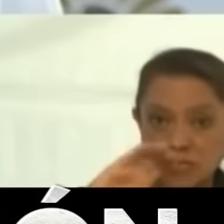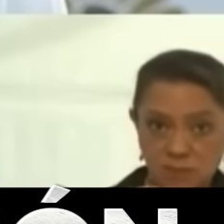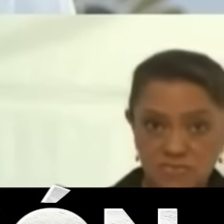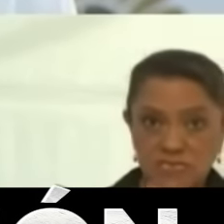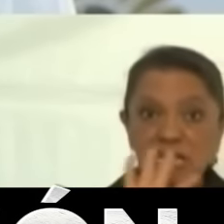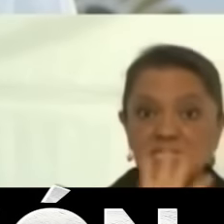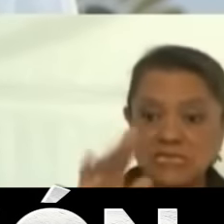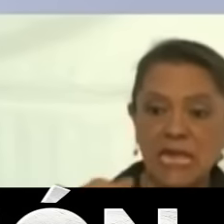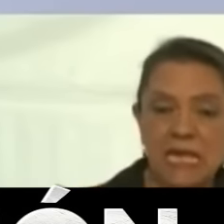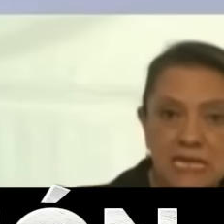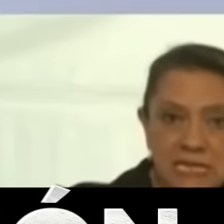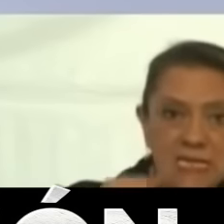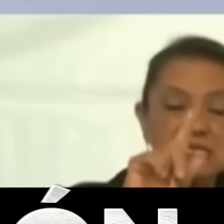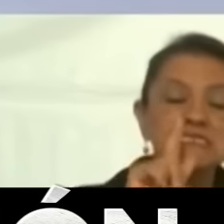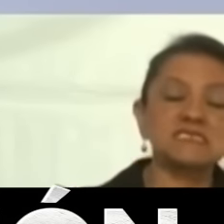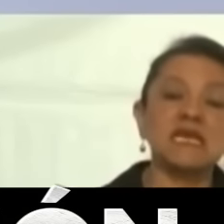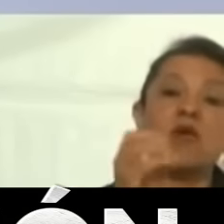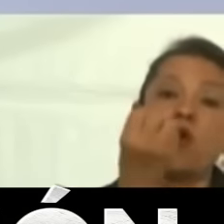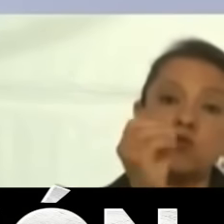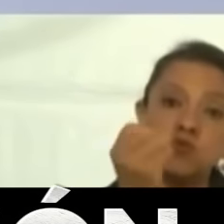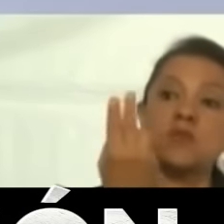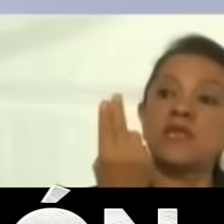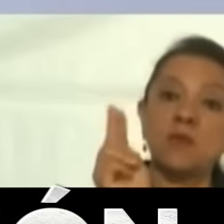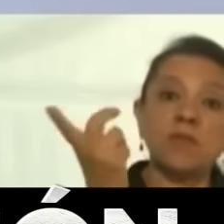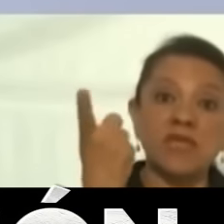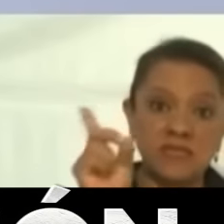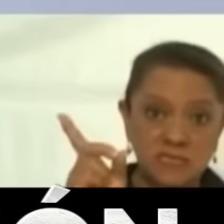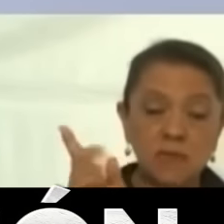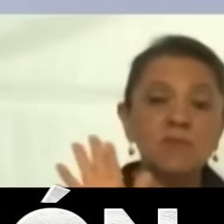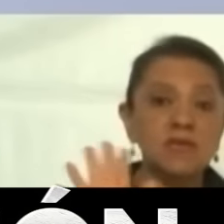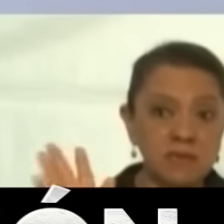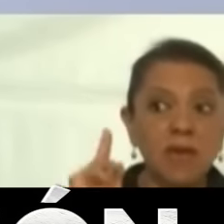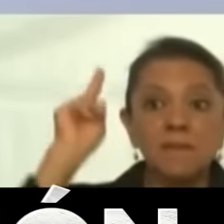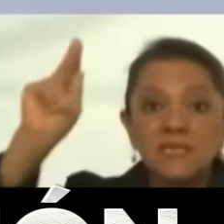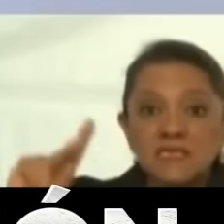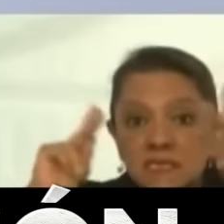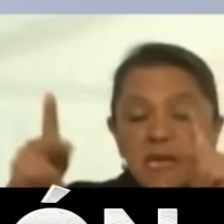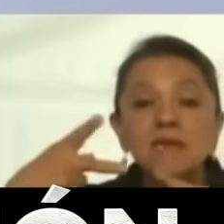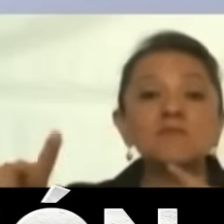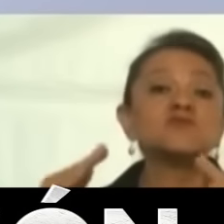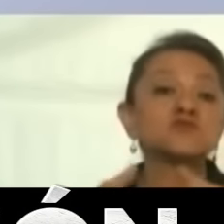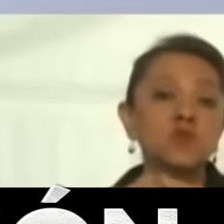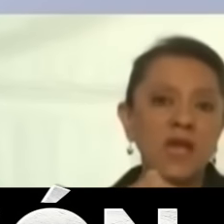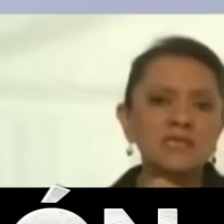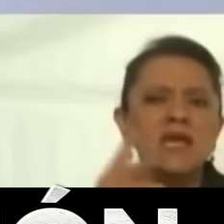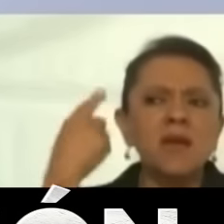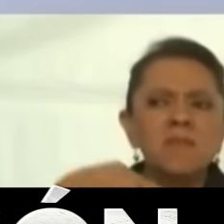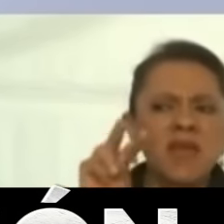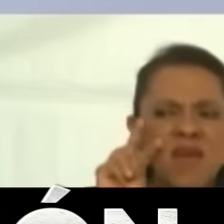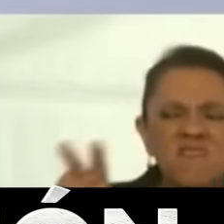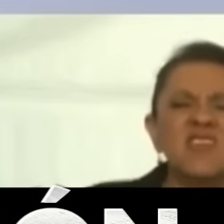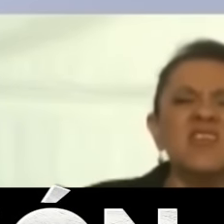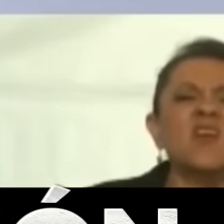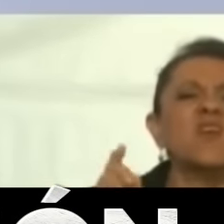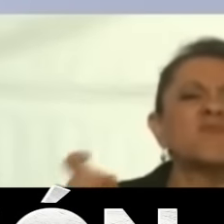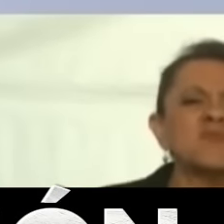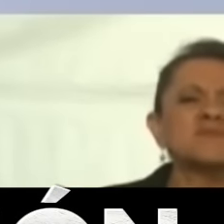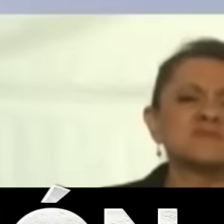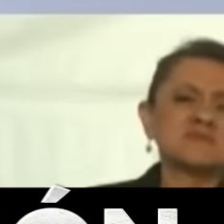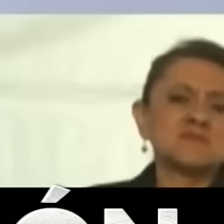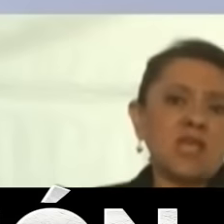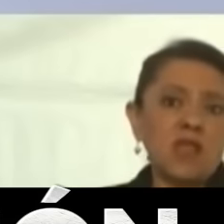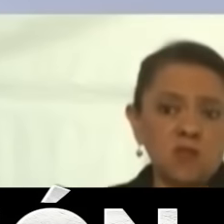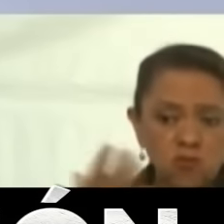y diciembre, estaremos visitándolos en su casa para conocer su estado de salud. Y con esto vamos a